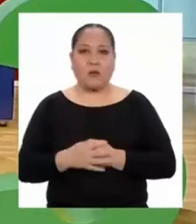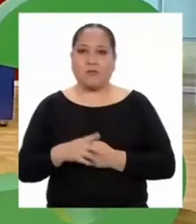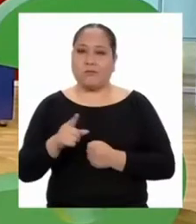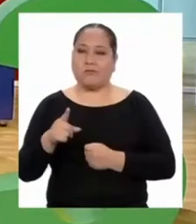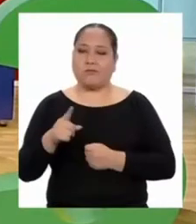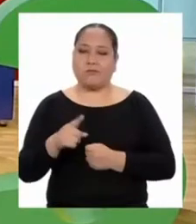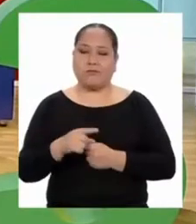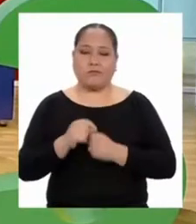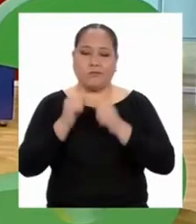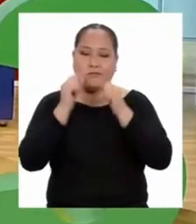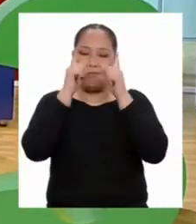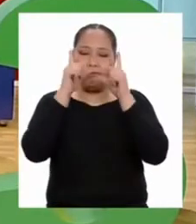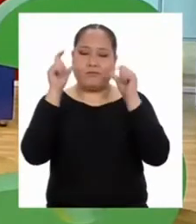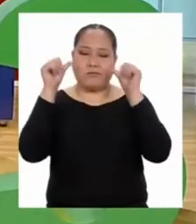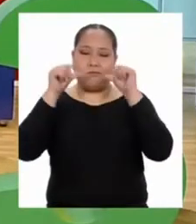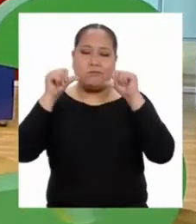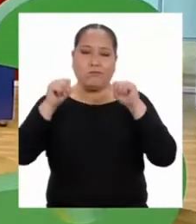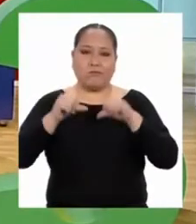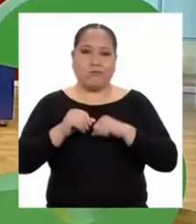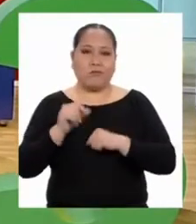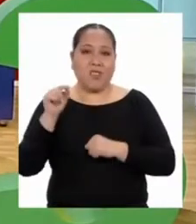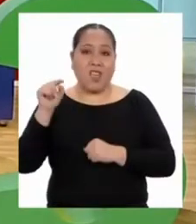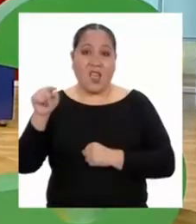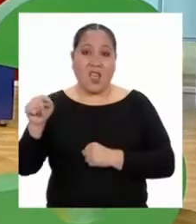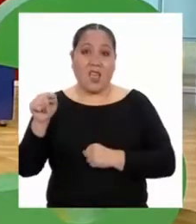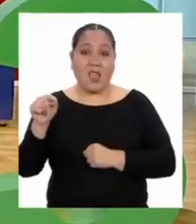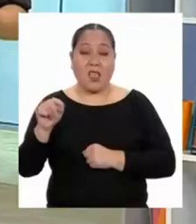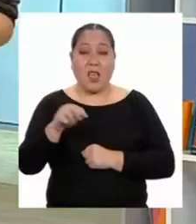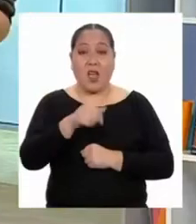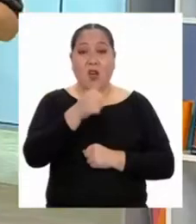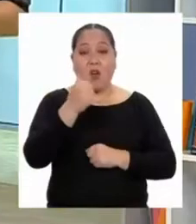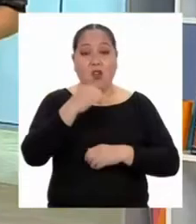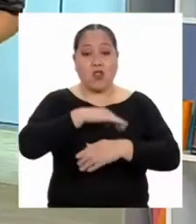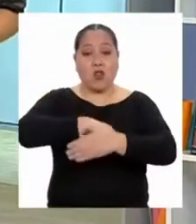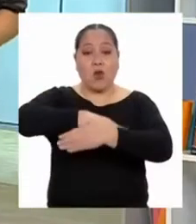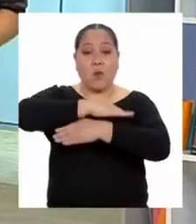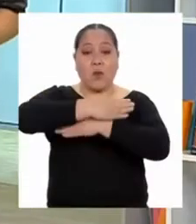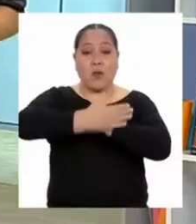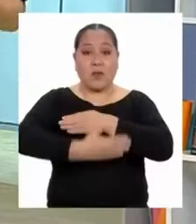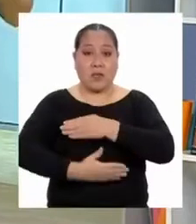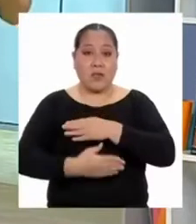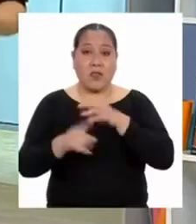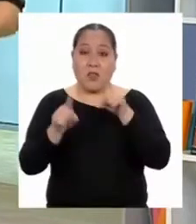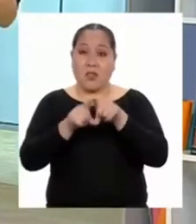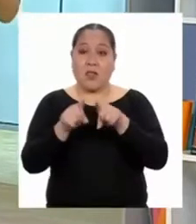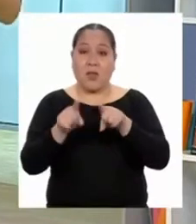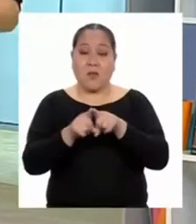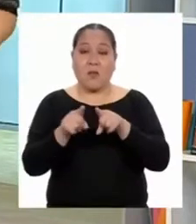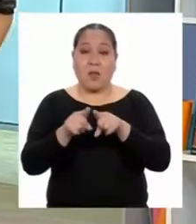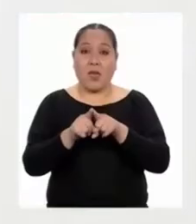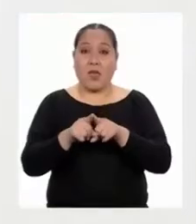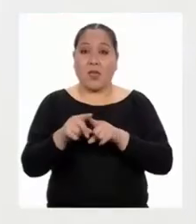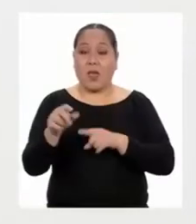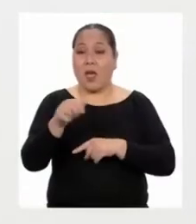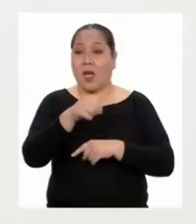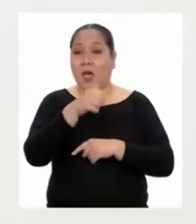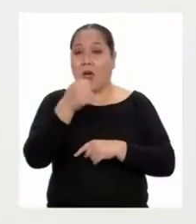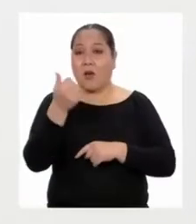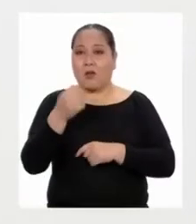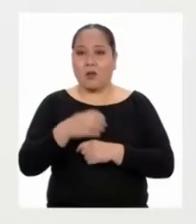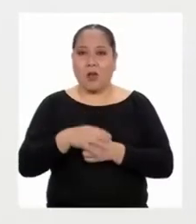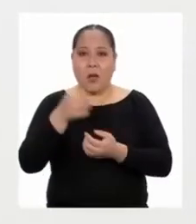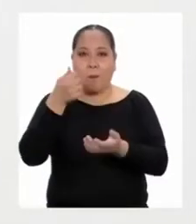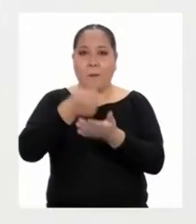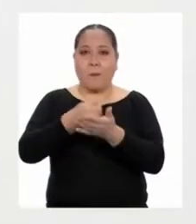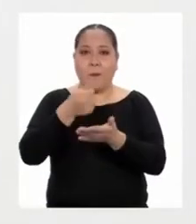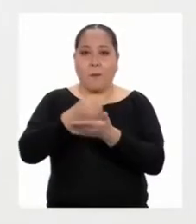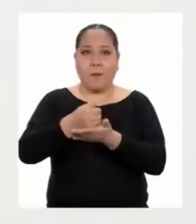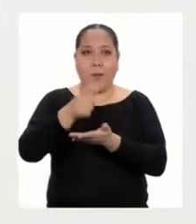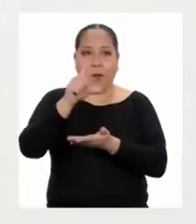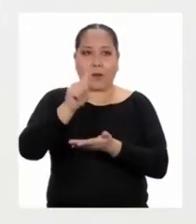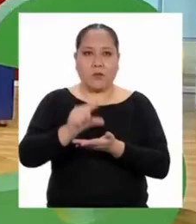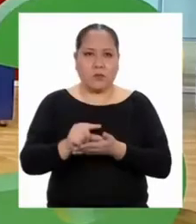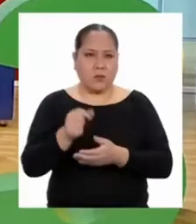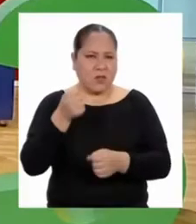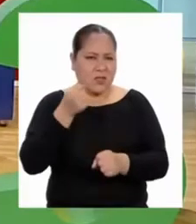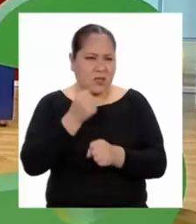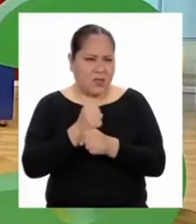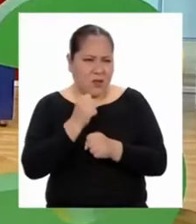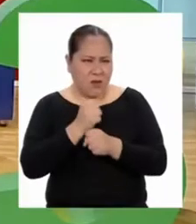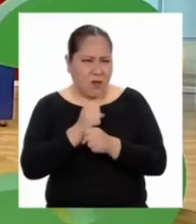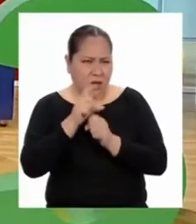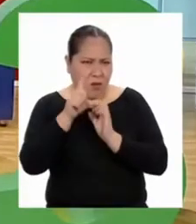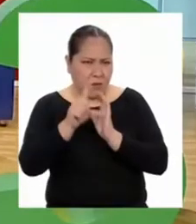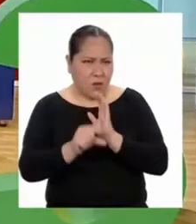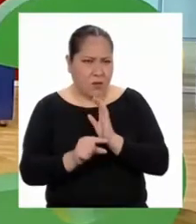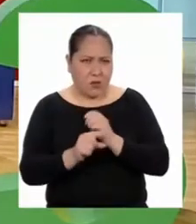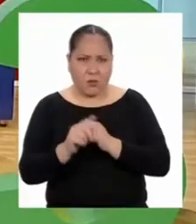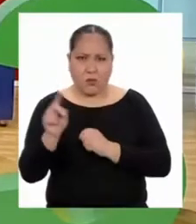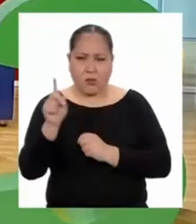ingrata sorpresa. A él y a otro mesero, que era también migrante, les pagaban menos. ¿Acaso trabajaban menos? Todos